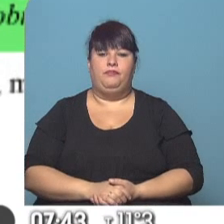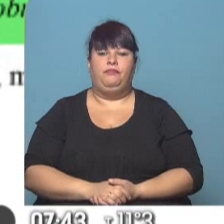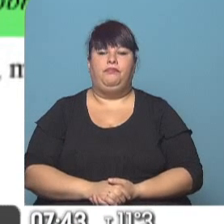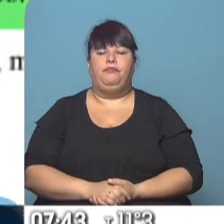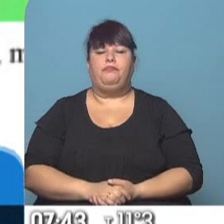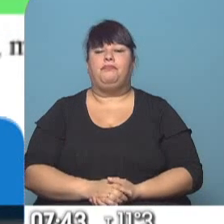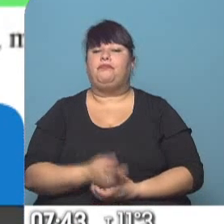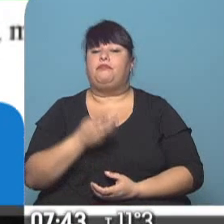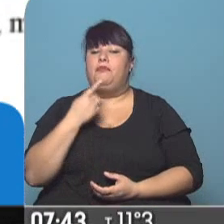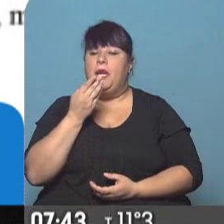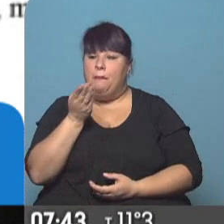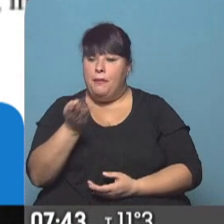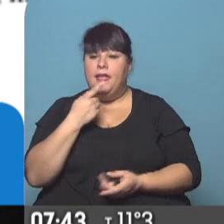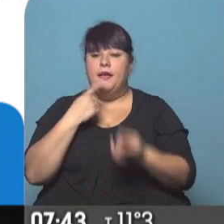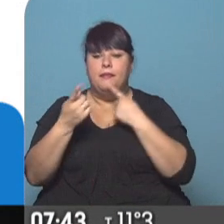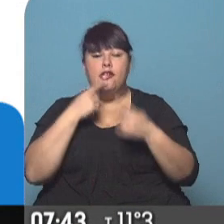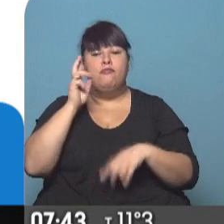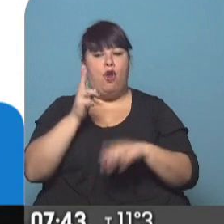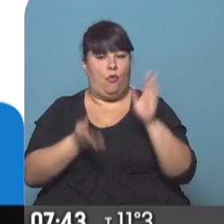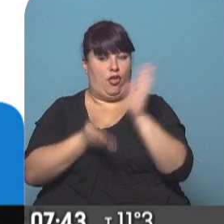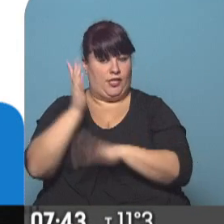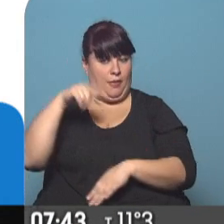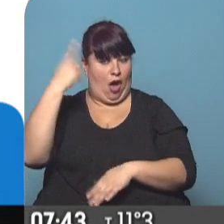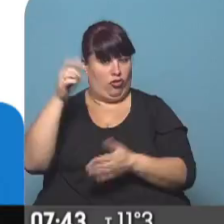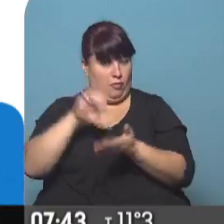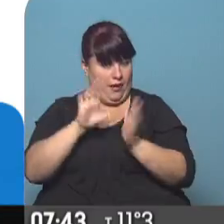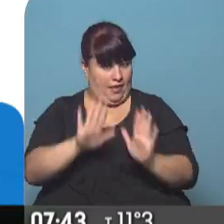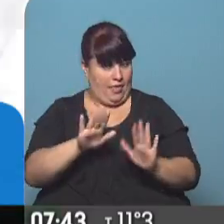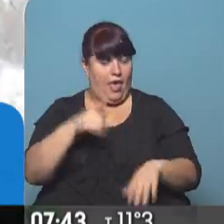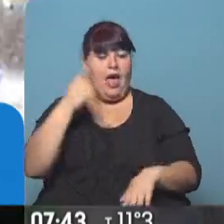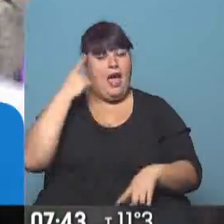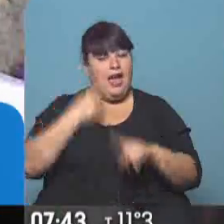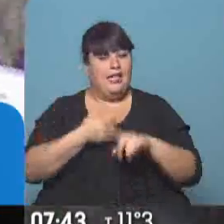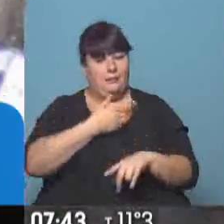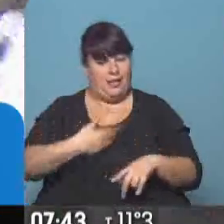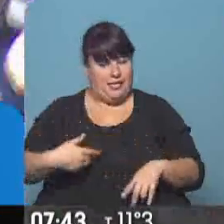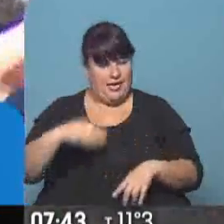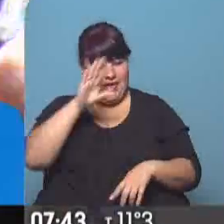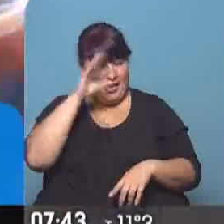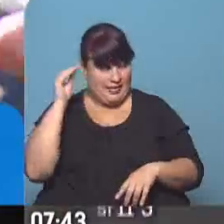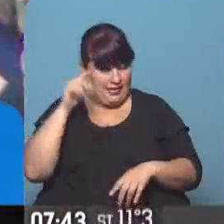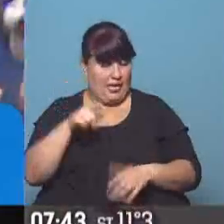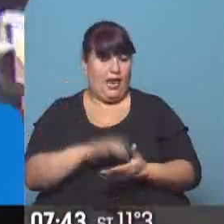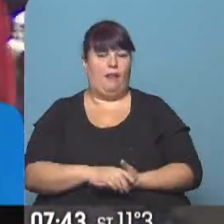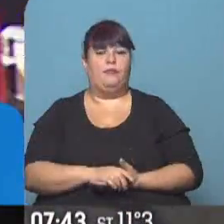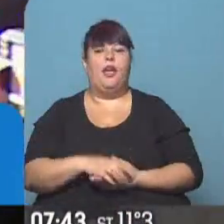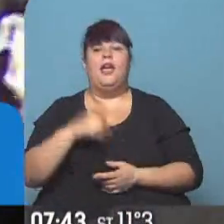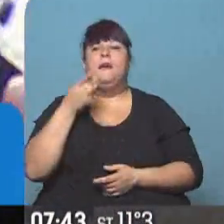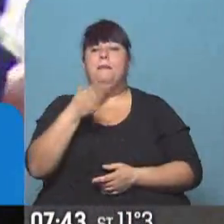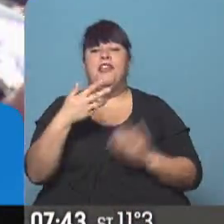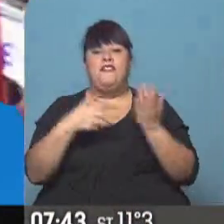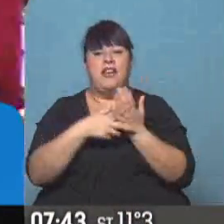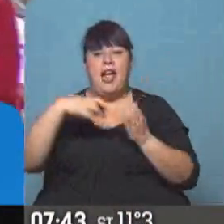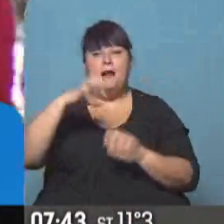el pedido de indagatoria y la prohibición de salir del país para la ex presidenta cristina fernández de kirchner por parte del